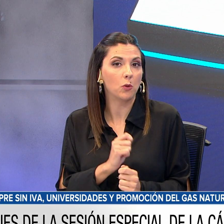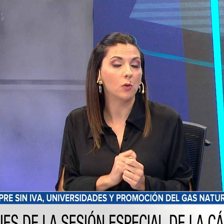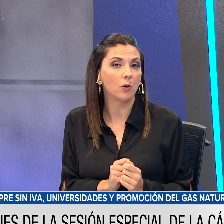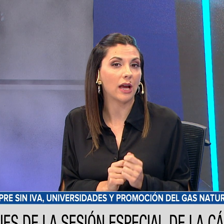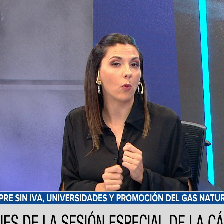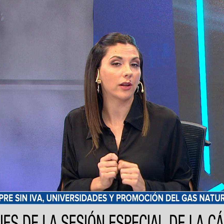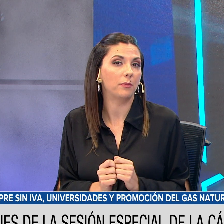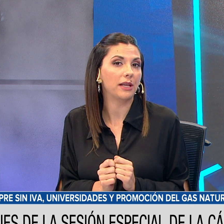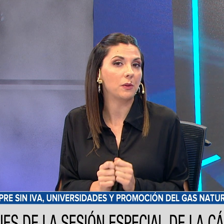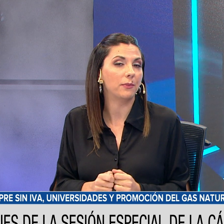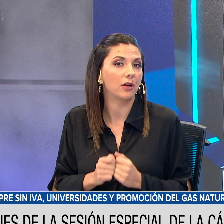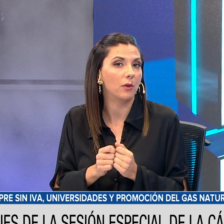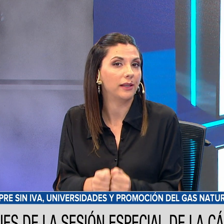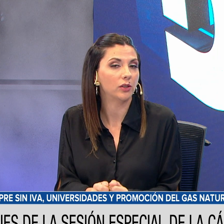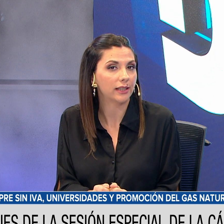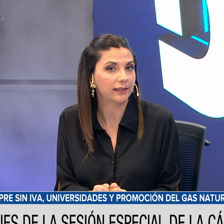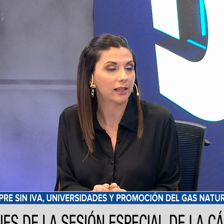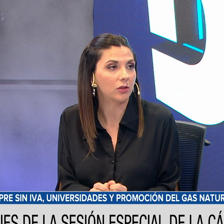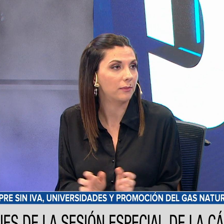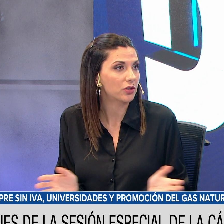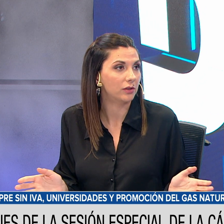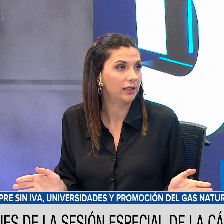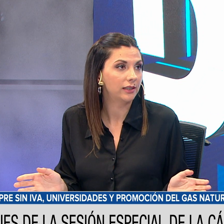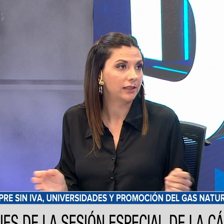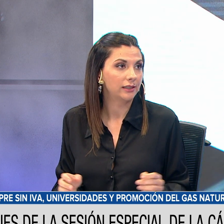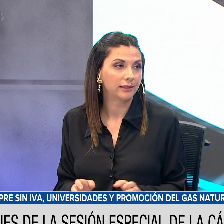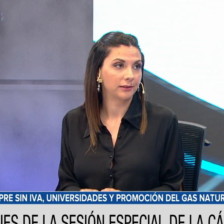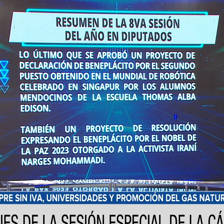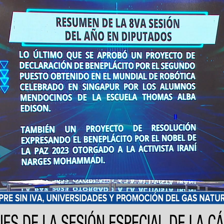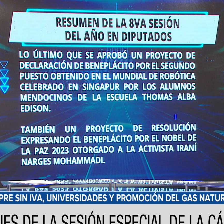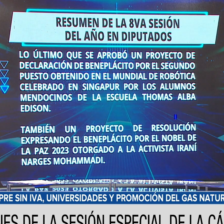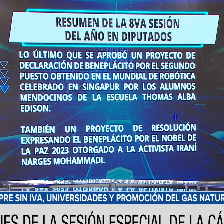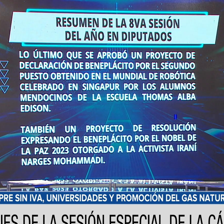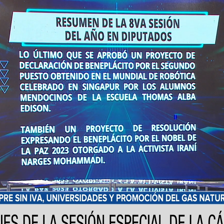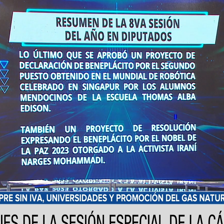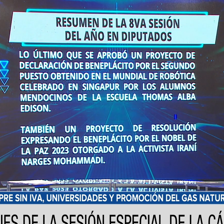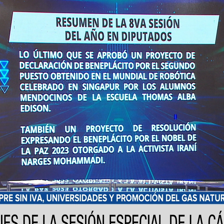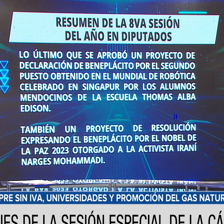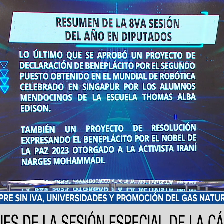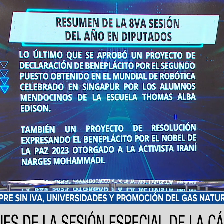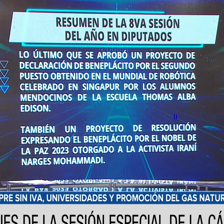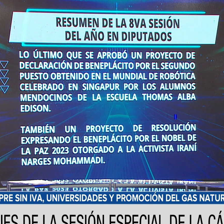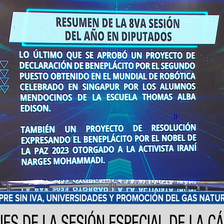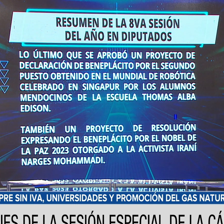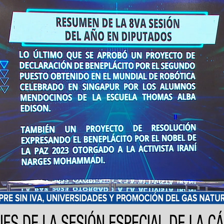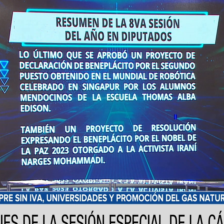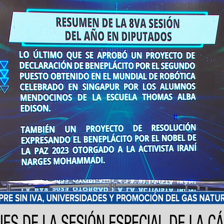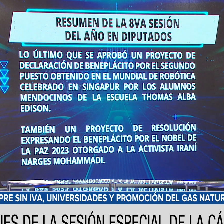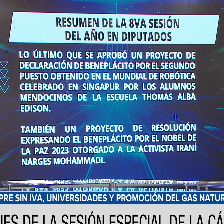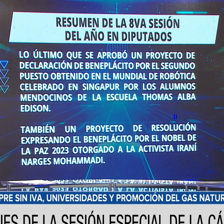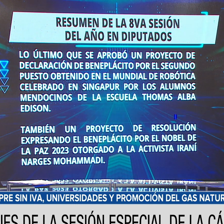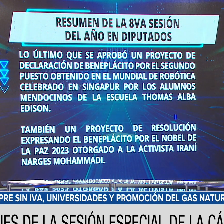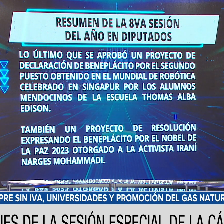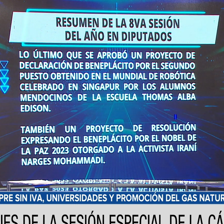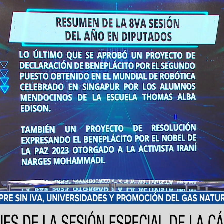parecer hubo un acuerdo previo, pero al momento de tratarlo, ¿qué pasó? Se quedaron sin quórum. Se quedaron sin quórum. Claro. Se quedaron sin quórum. Hubo